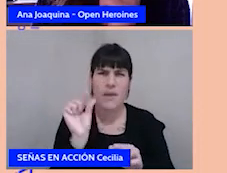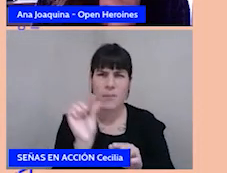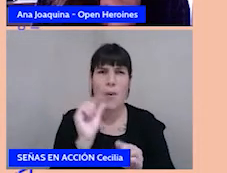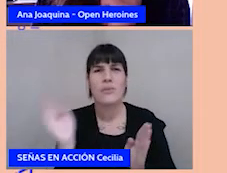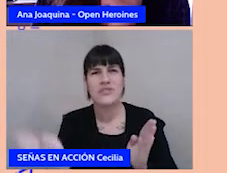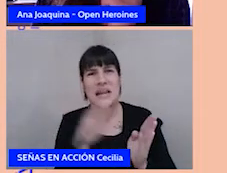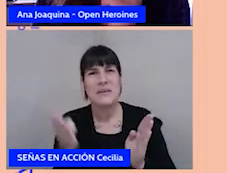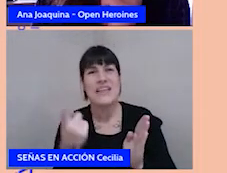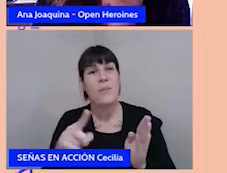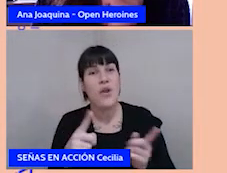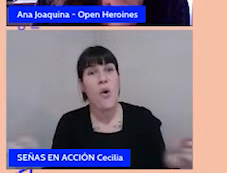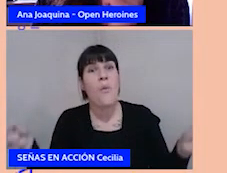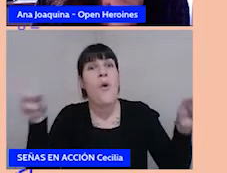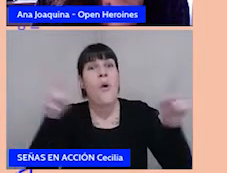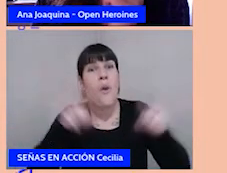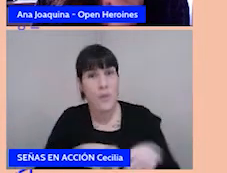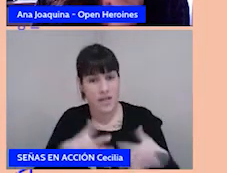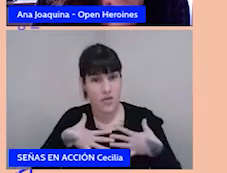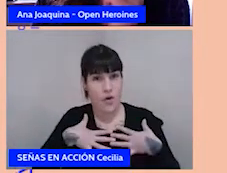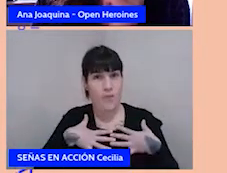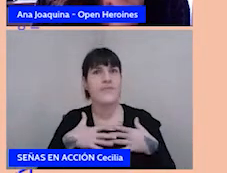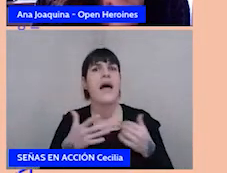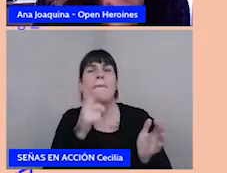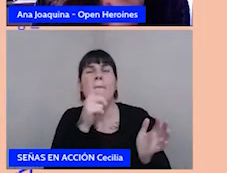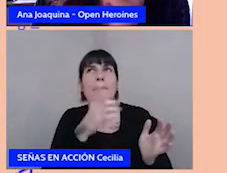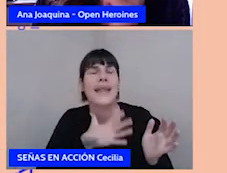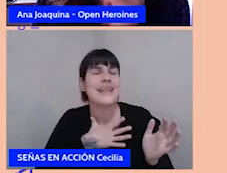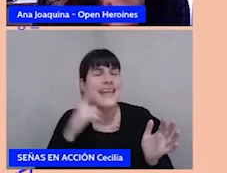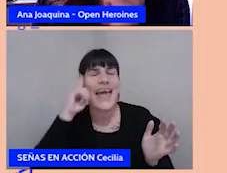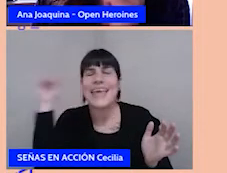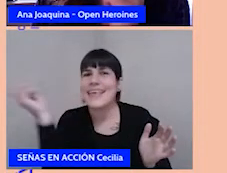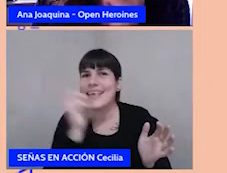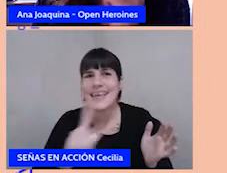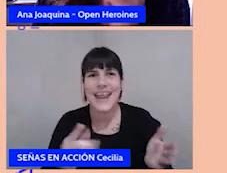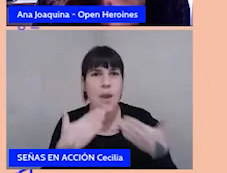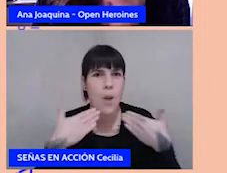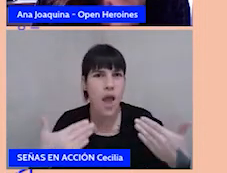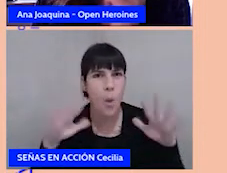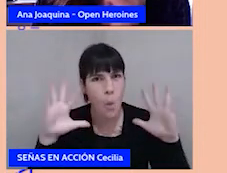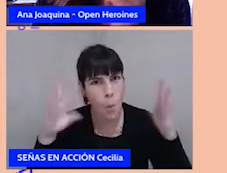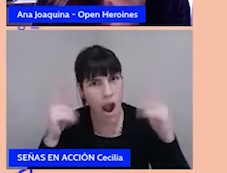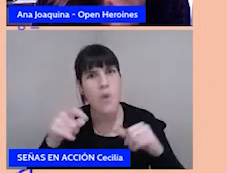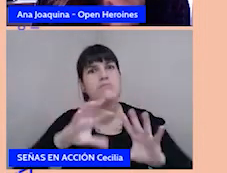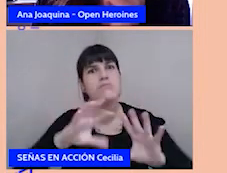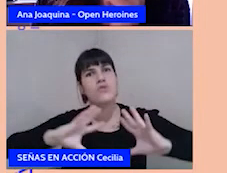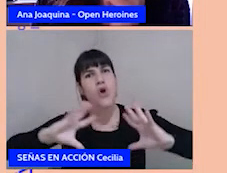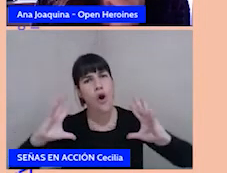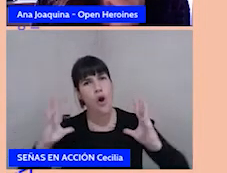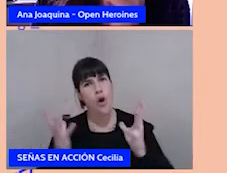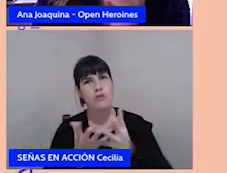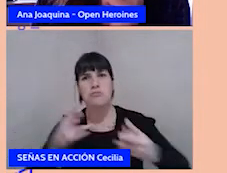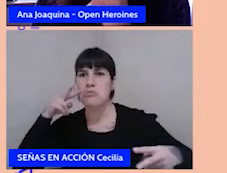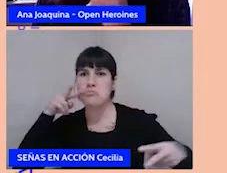me pareció a mí increíble el alcance que tienen a nivel global. ¿Cómo es que se están formando